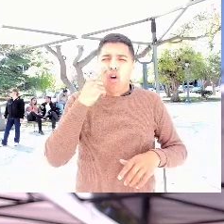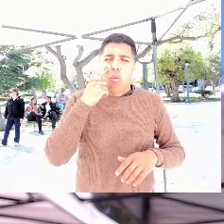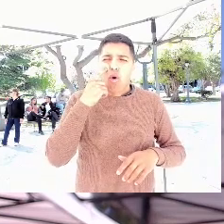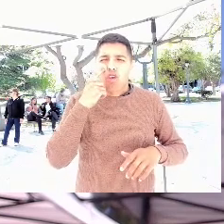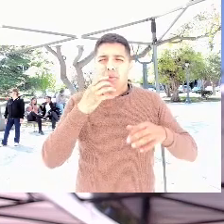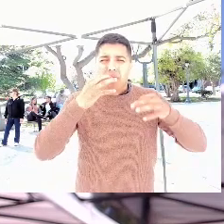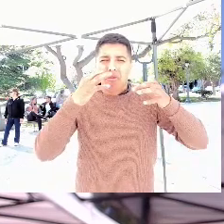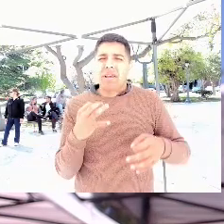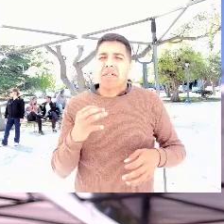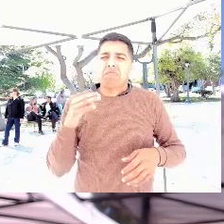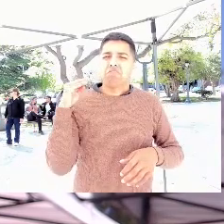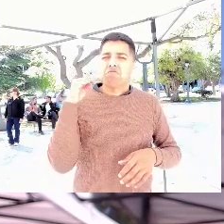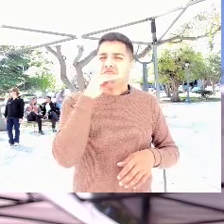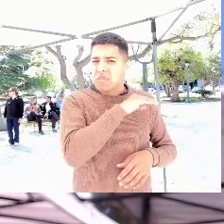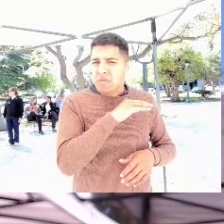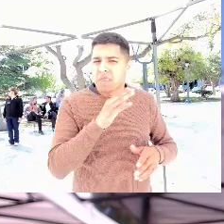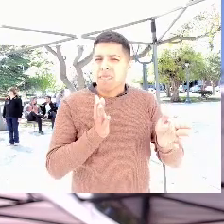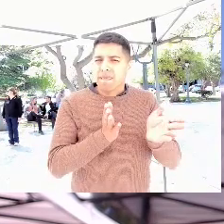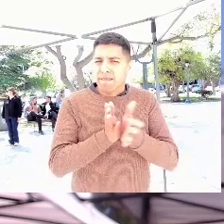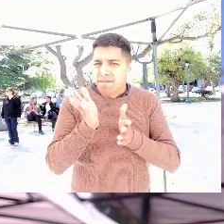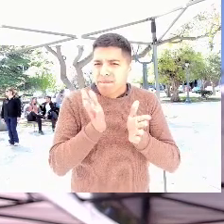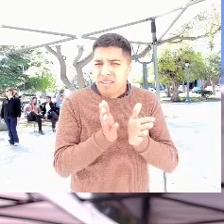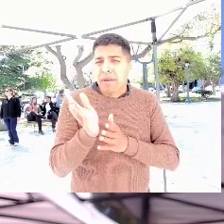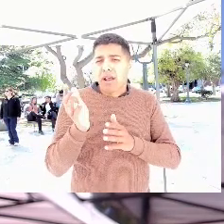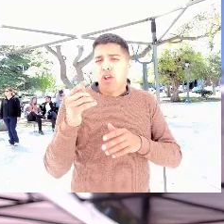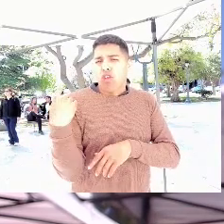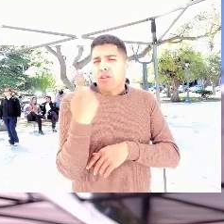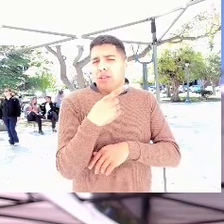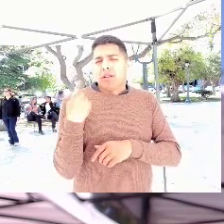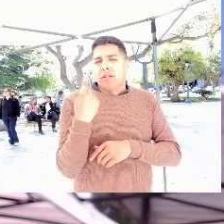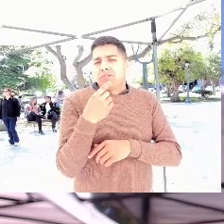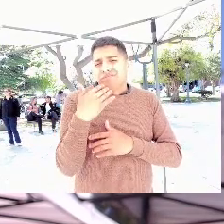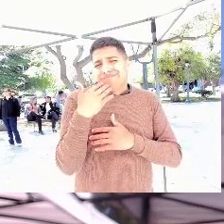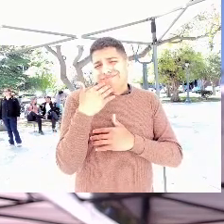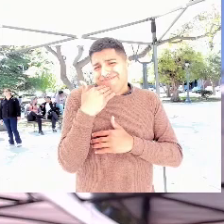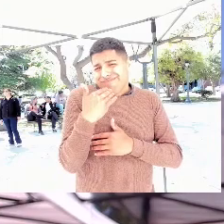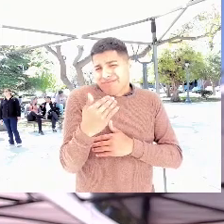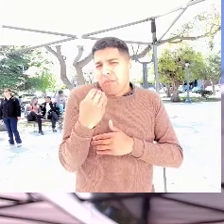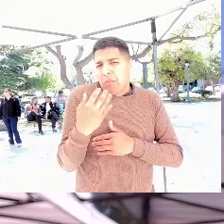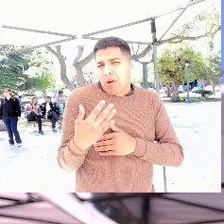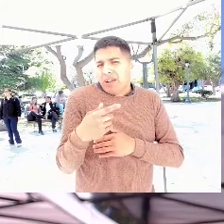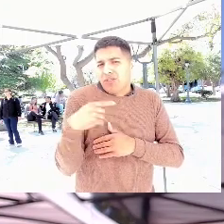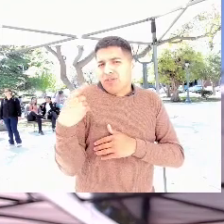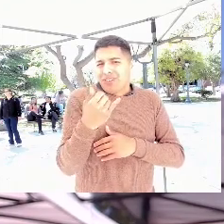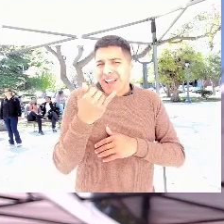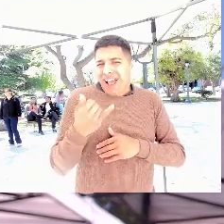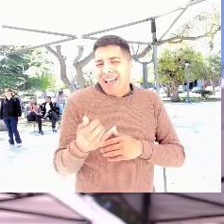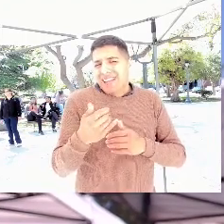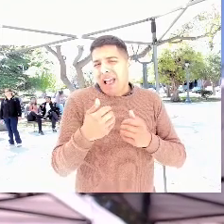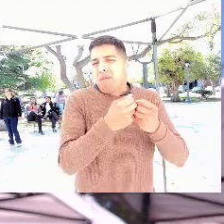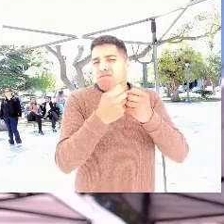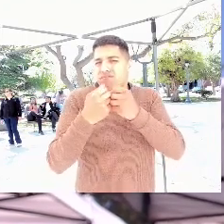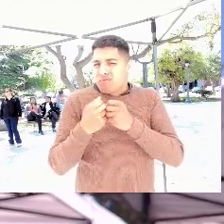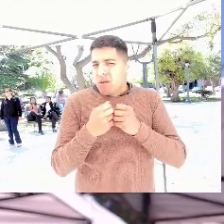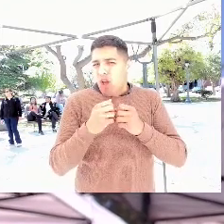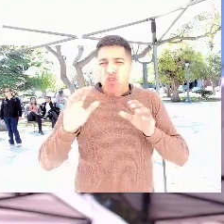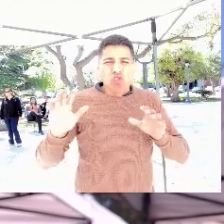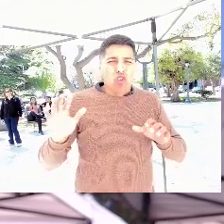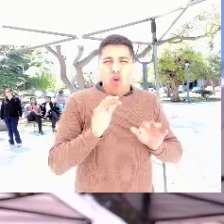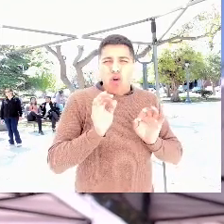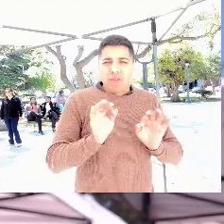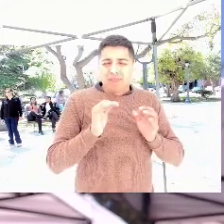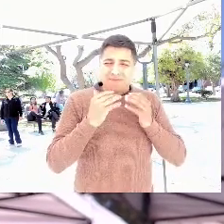bien equilibrado siempre en sus presupuestos, y esto se ve en estas acciones que he podido mencionar. Así que muchas gracias, señor